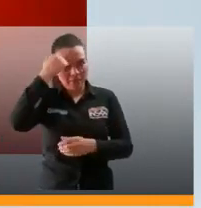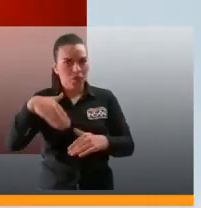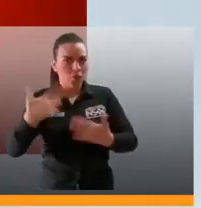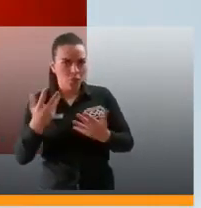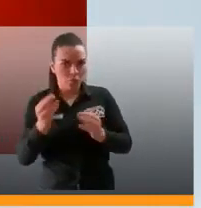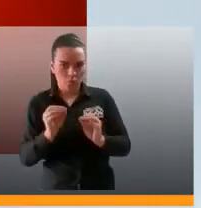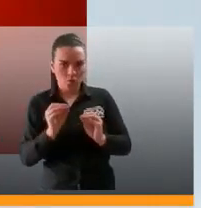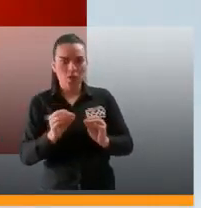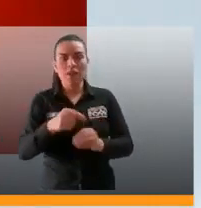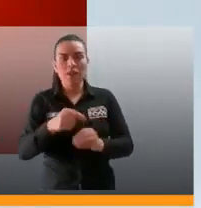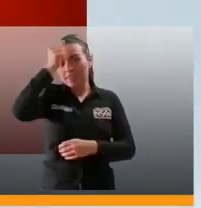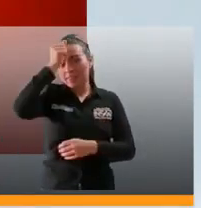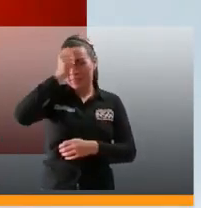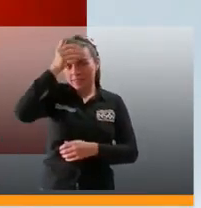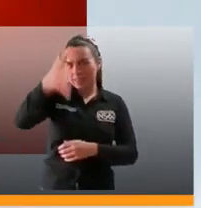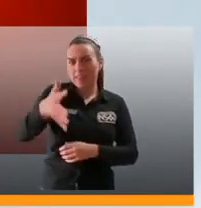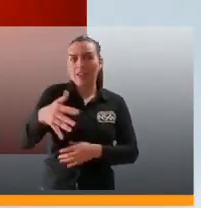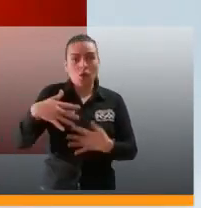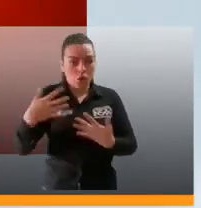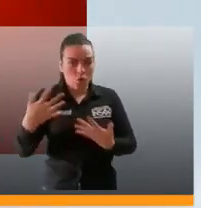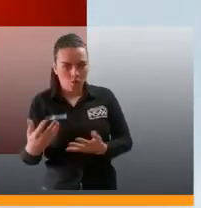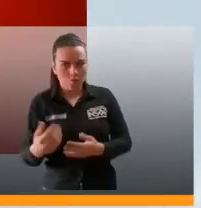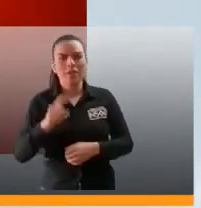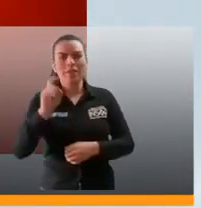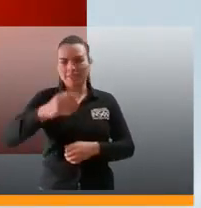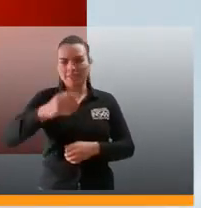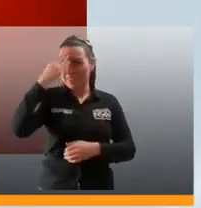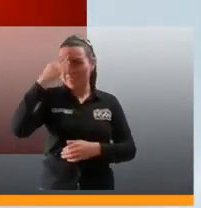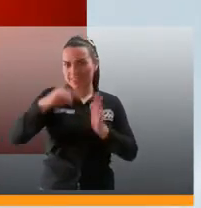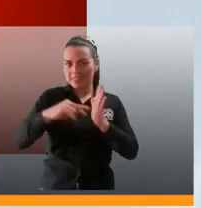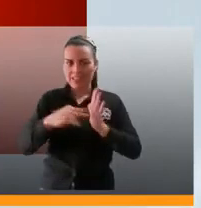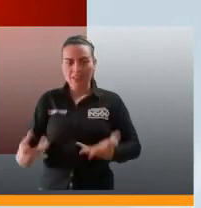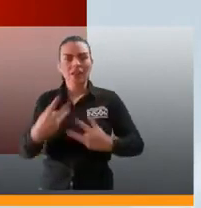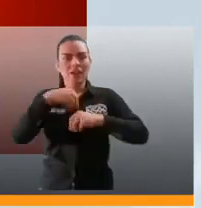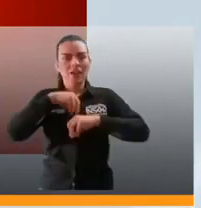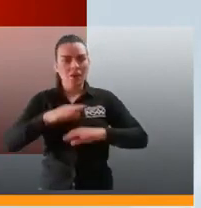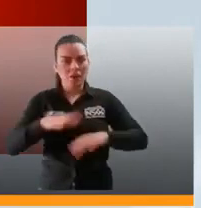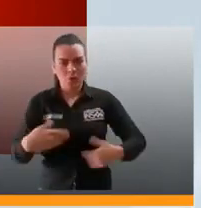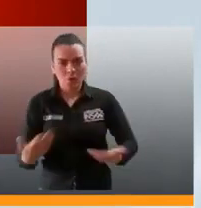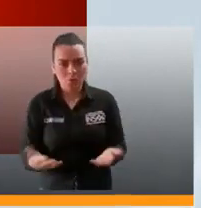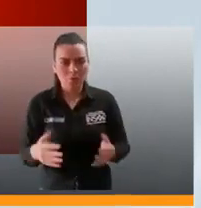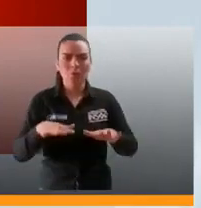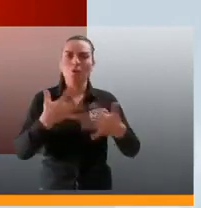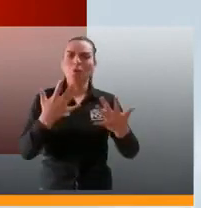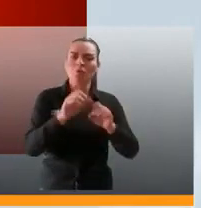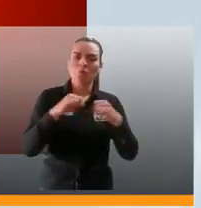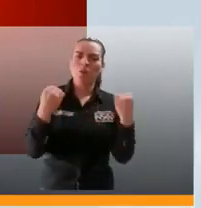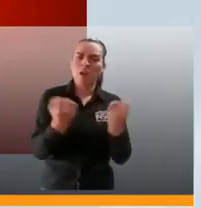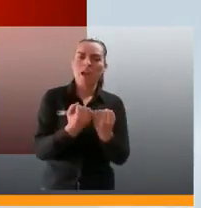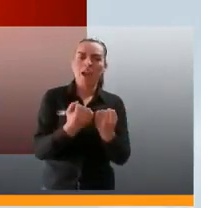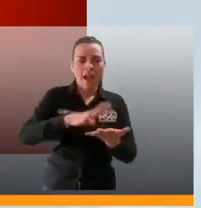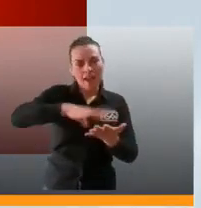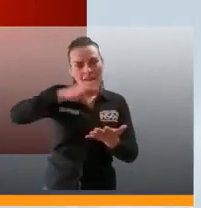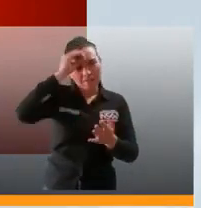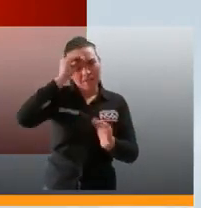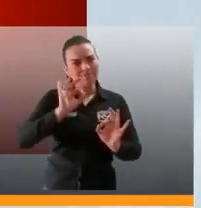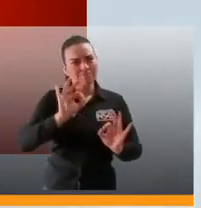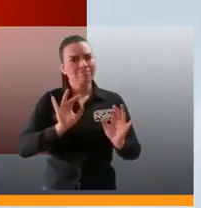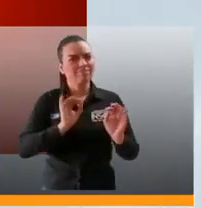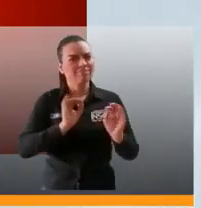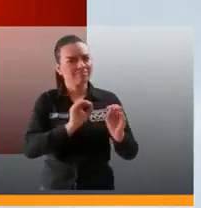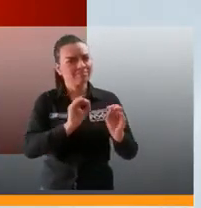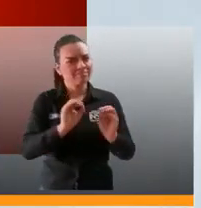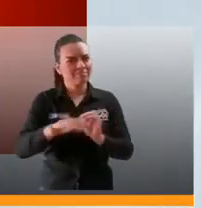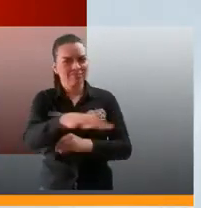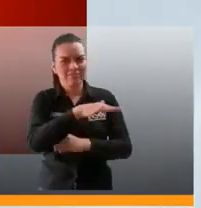herramientas tecnológicas, entonces también de evaluación, de aprendizajes. Entonces vemos que los profesores están